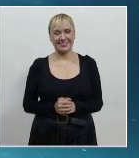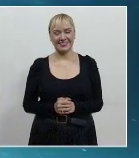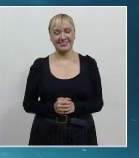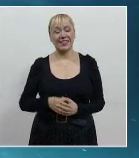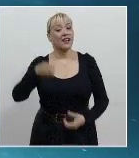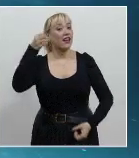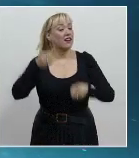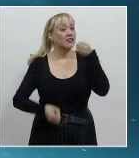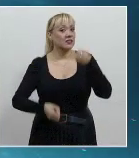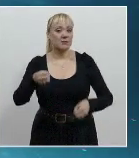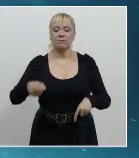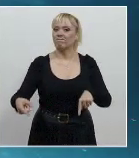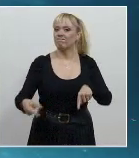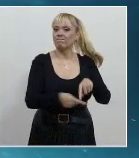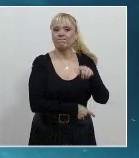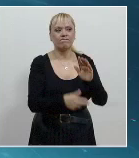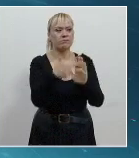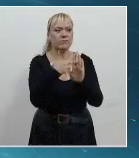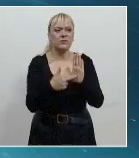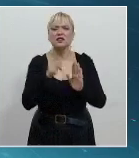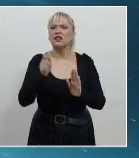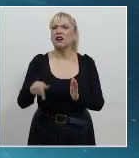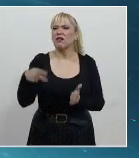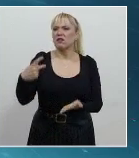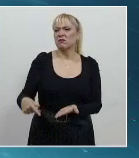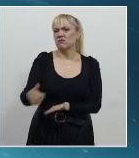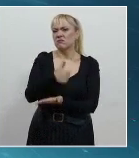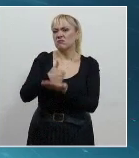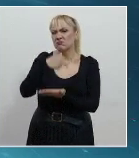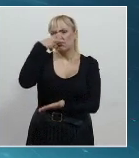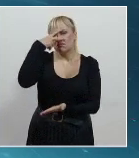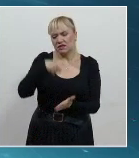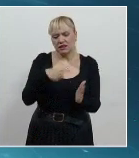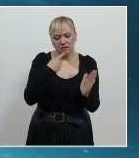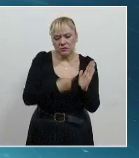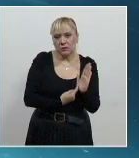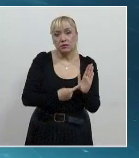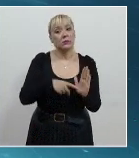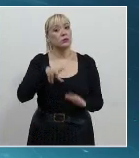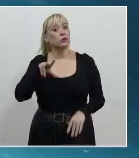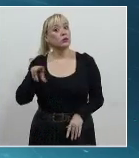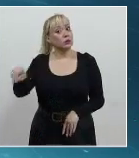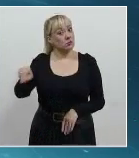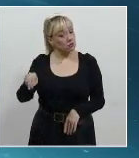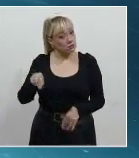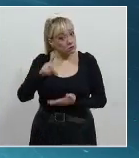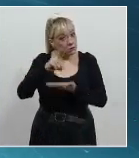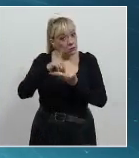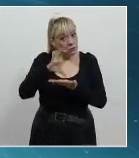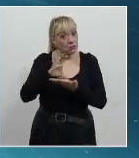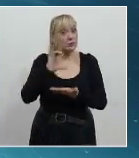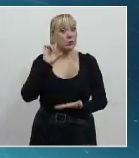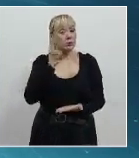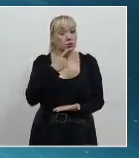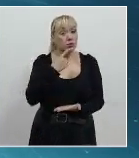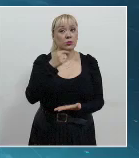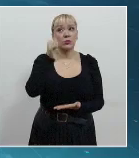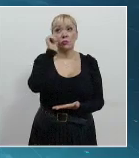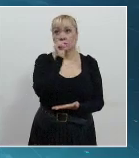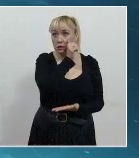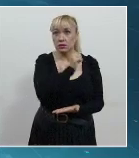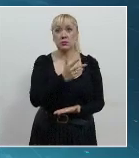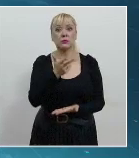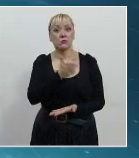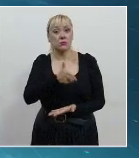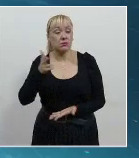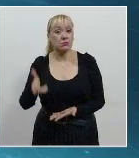La Corte invalidó disposiciones de la capital del país que impedían a personas con discapacidad visual, auditiva y de lengua